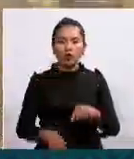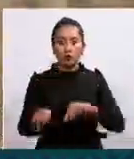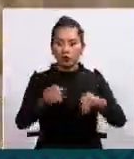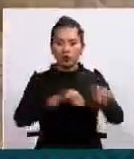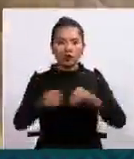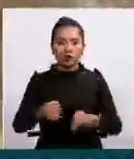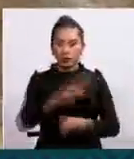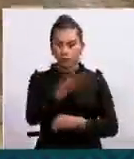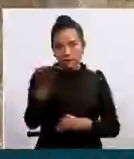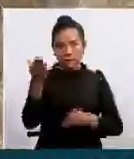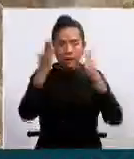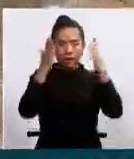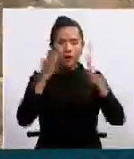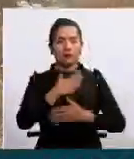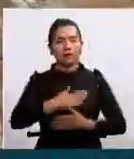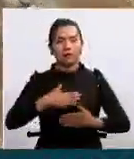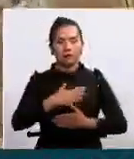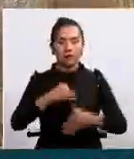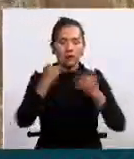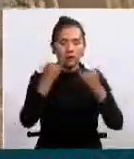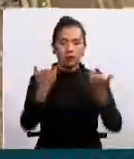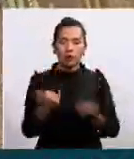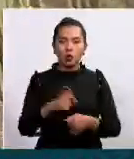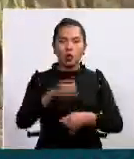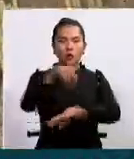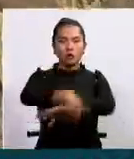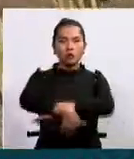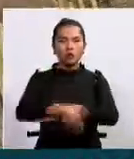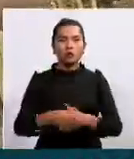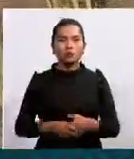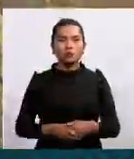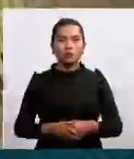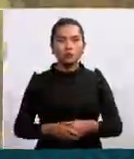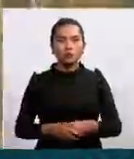Tome dato y la cuenta de la información a esta hora de la noche.